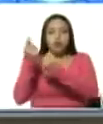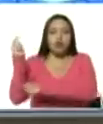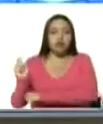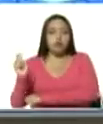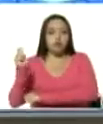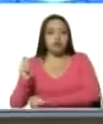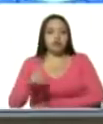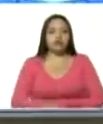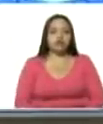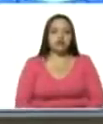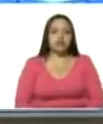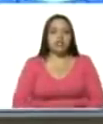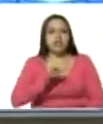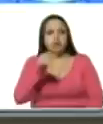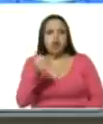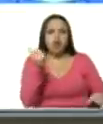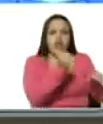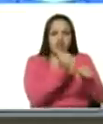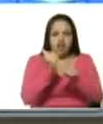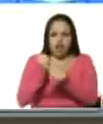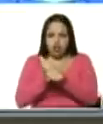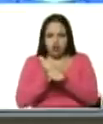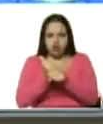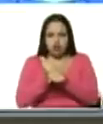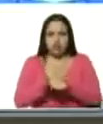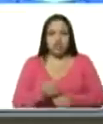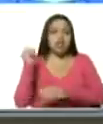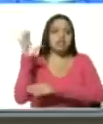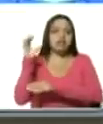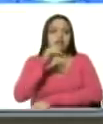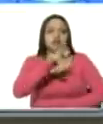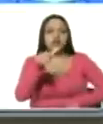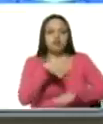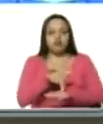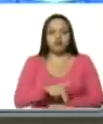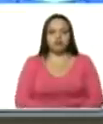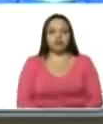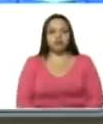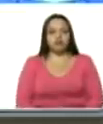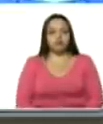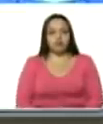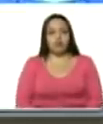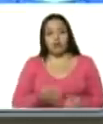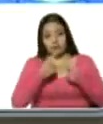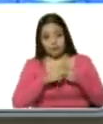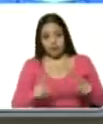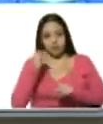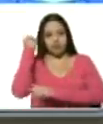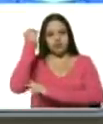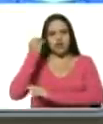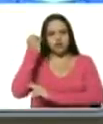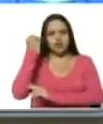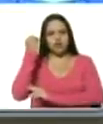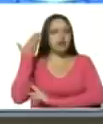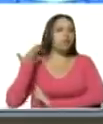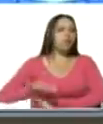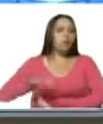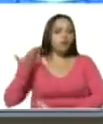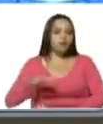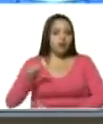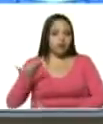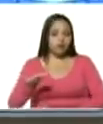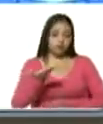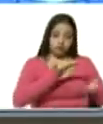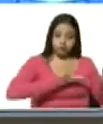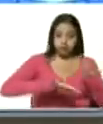al resto de los trabajadores y trabajadoras de la Asamblea Nacional. Pero consideramos oportunos